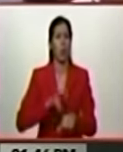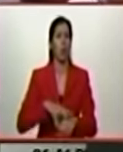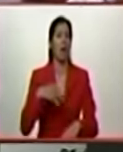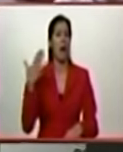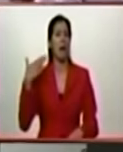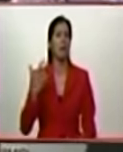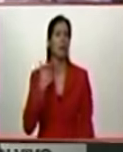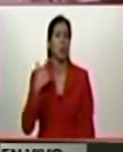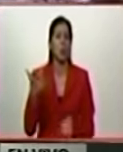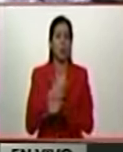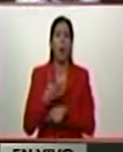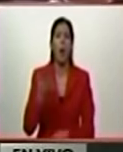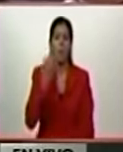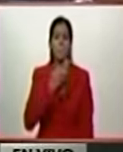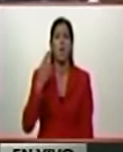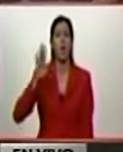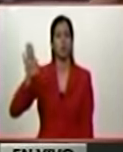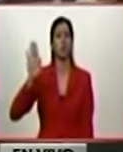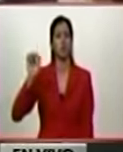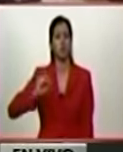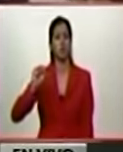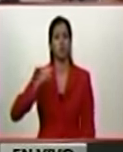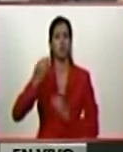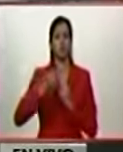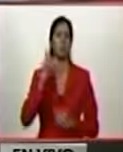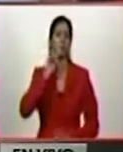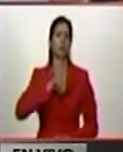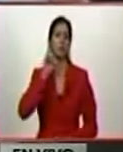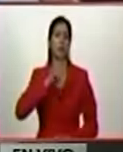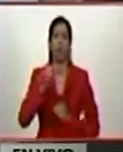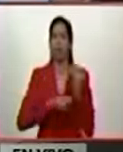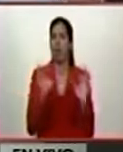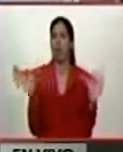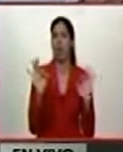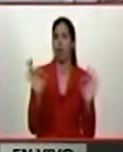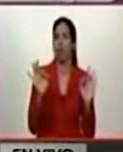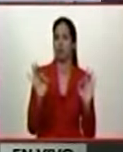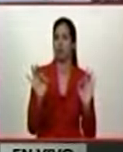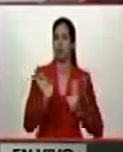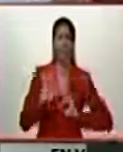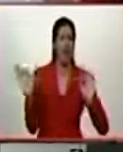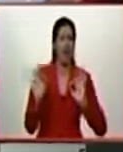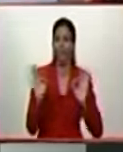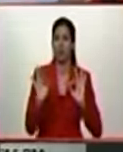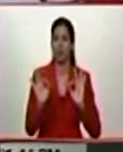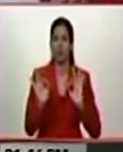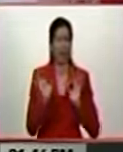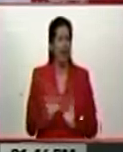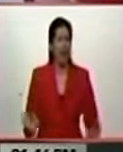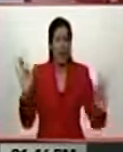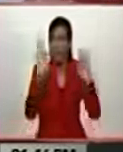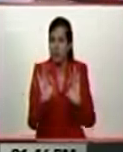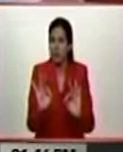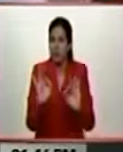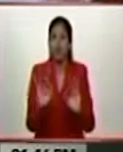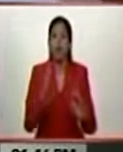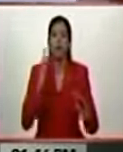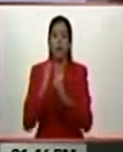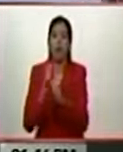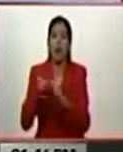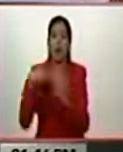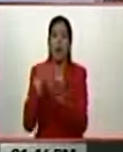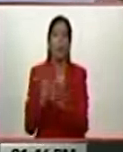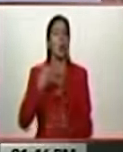por la Cuarta República, compañero Jaime El Truy, y que nunca llegó hasta Higuerote, no pasó de Guatire.